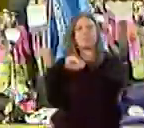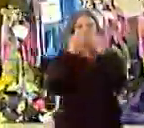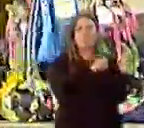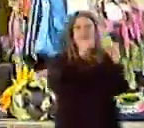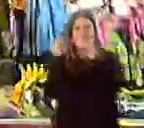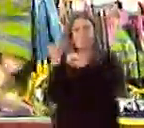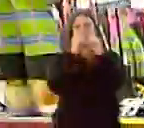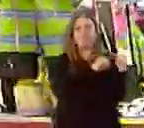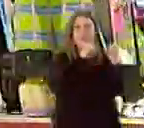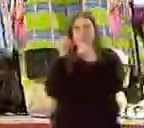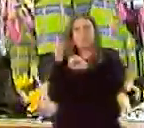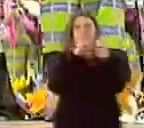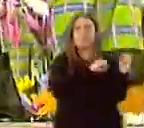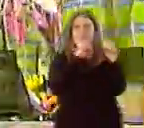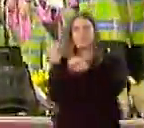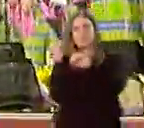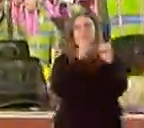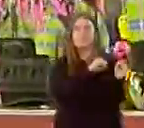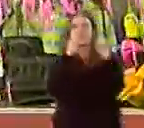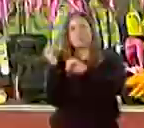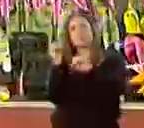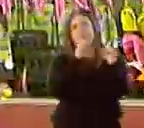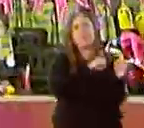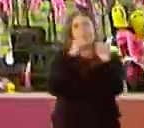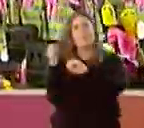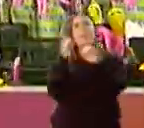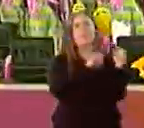y y